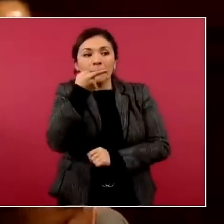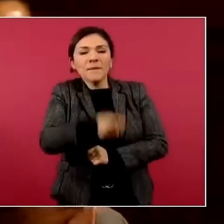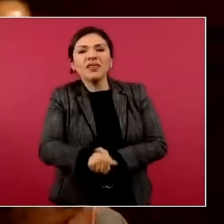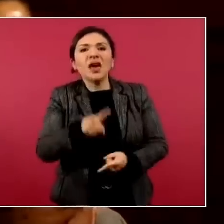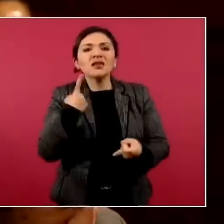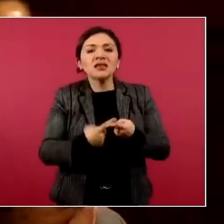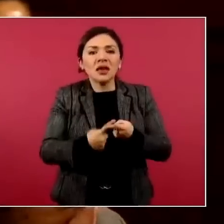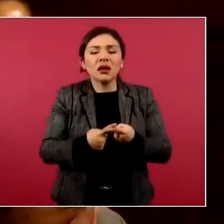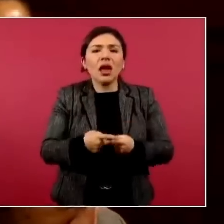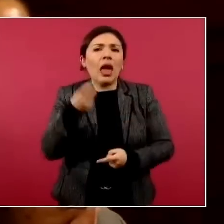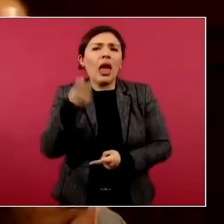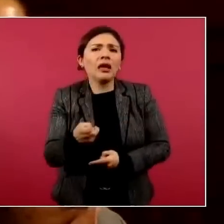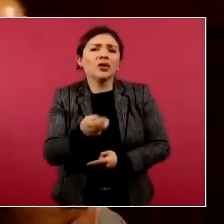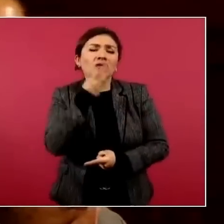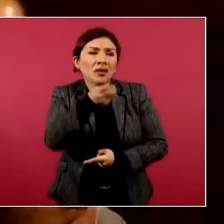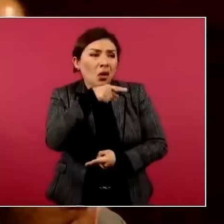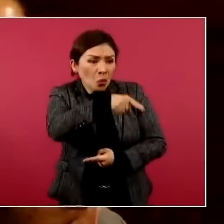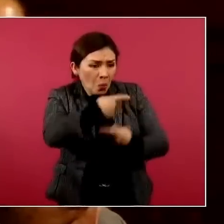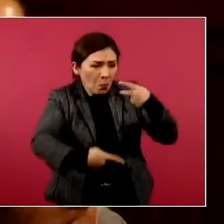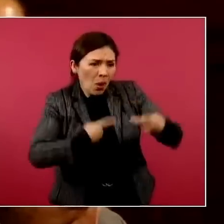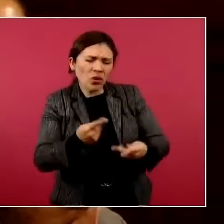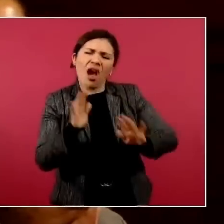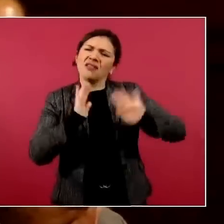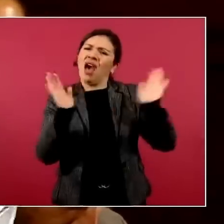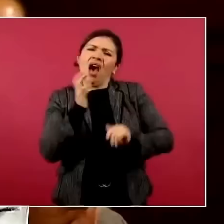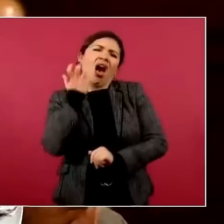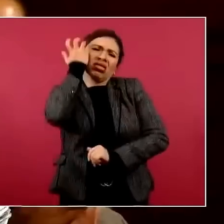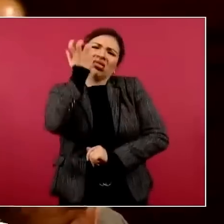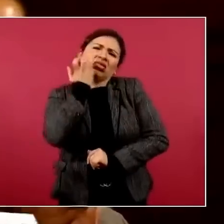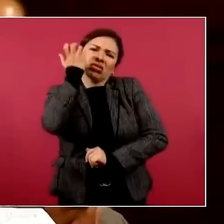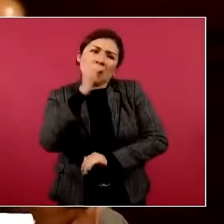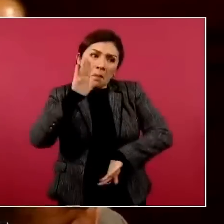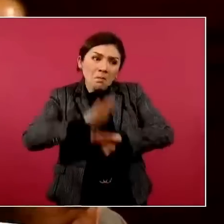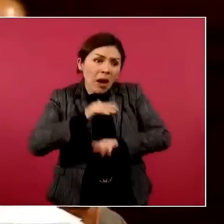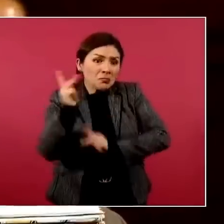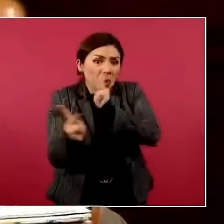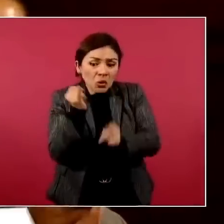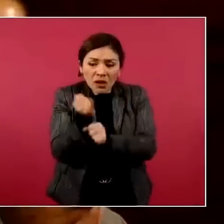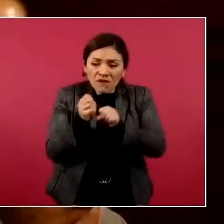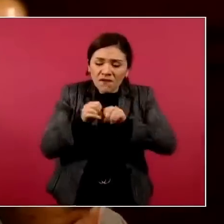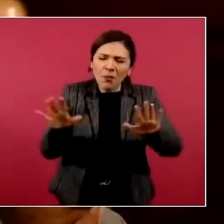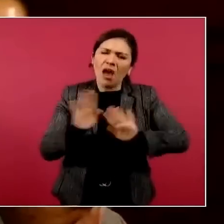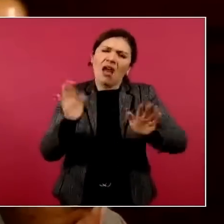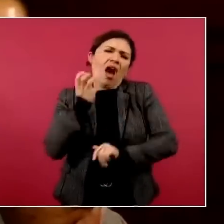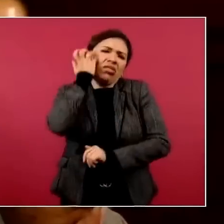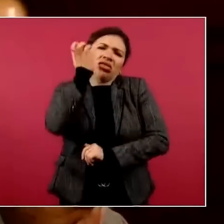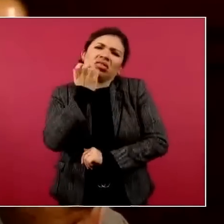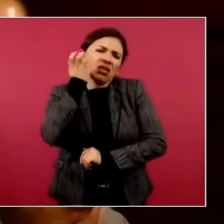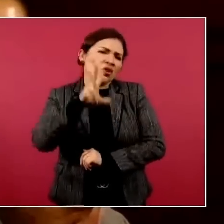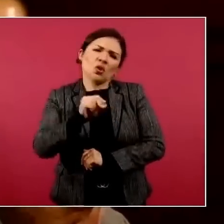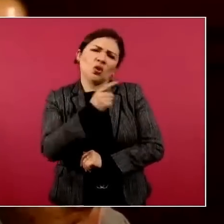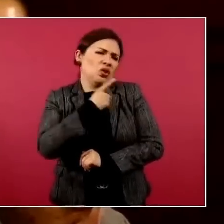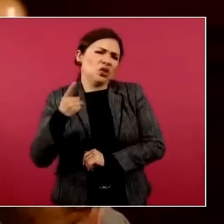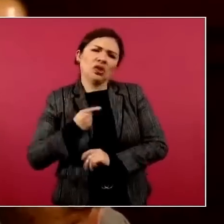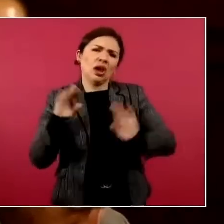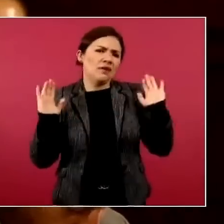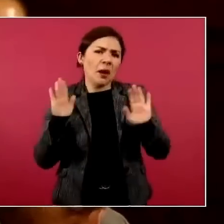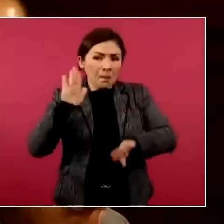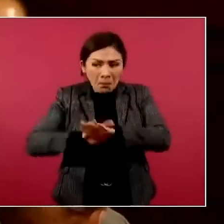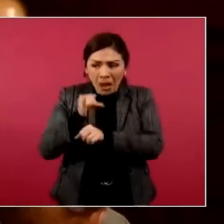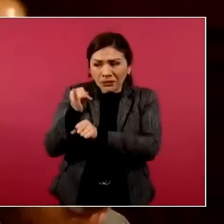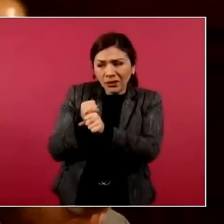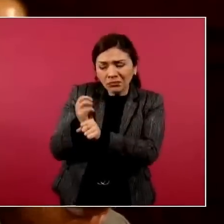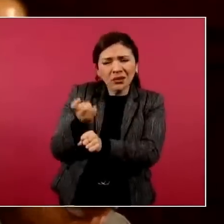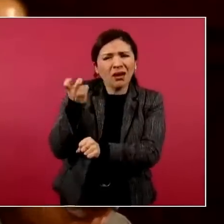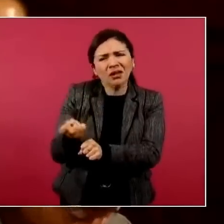contestó: eso ya es mucha exquisitez. Ya esa información sería ya mucha exquisitez, investigar algo